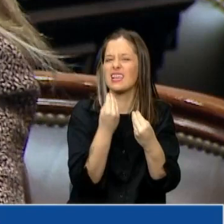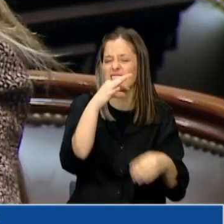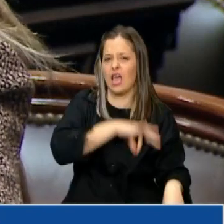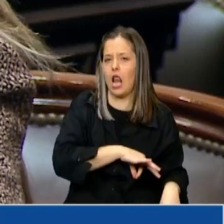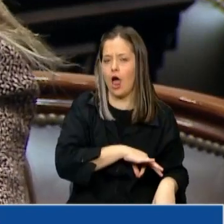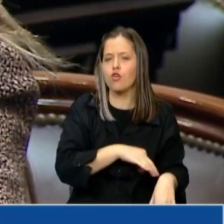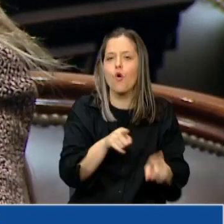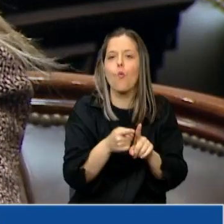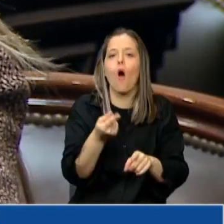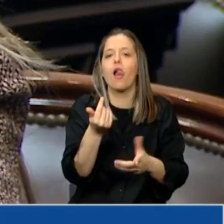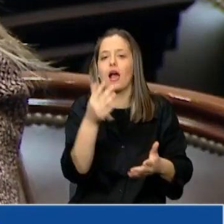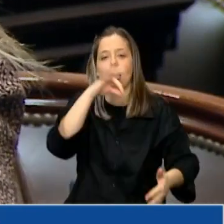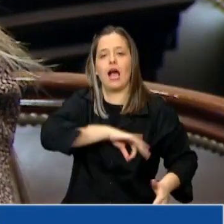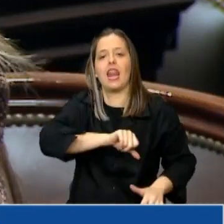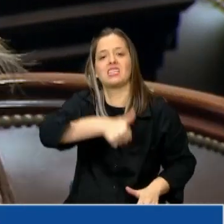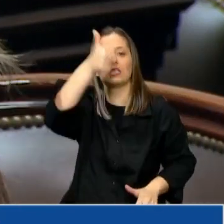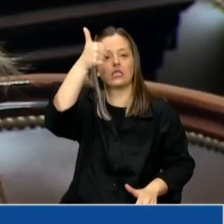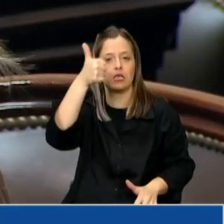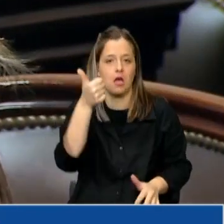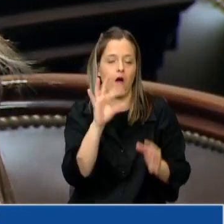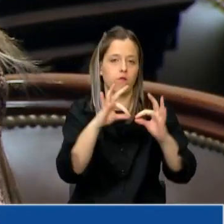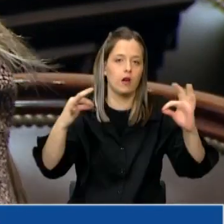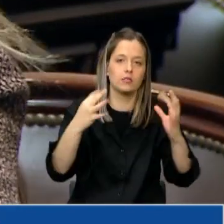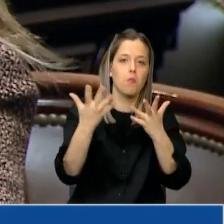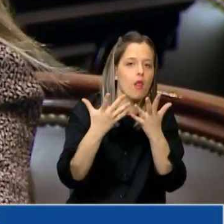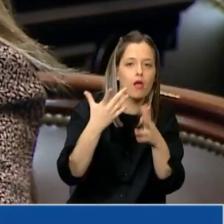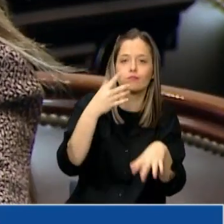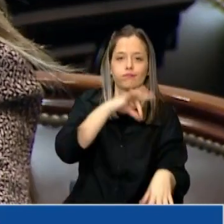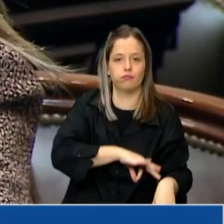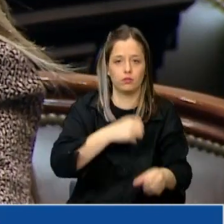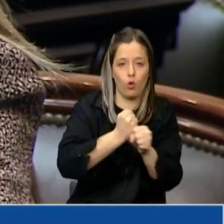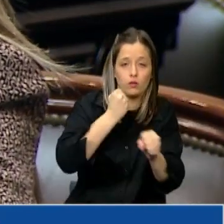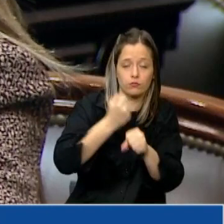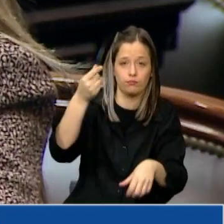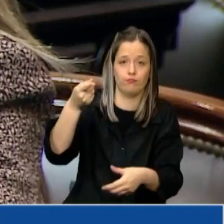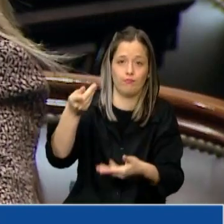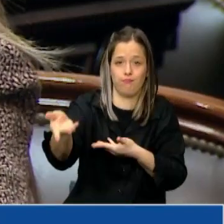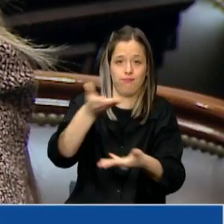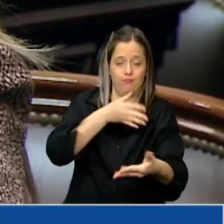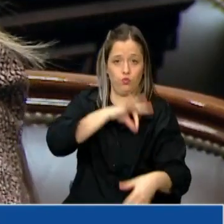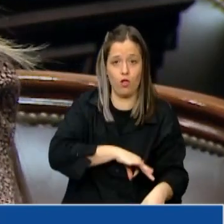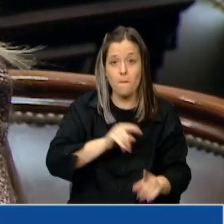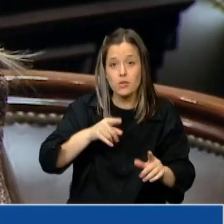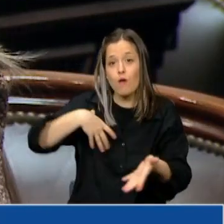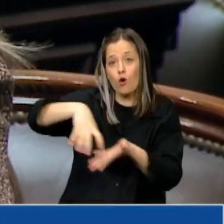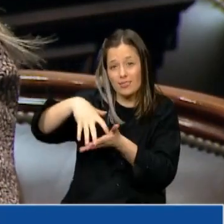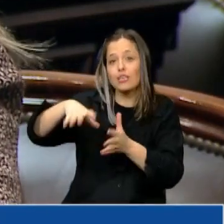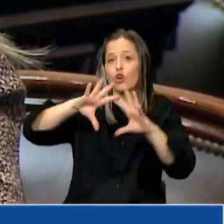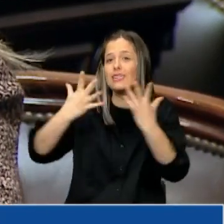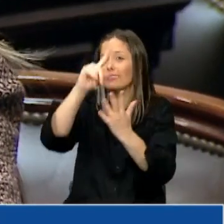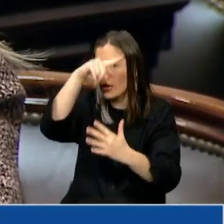ganancia, sea cual fuere su denominación o método de cálculo. Quiere decir que la Organización Internacional del